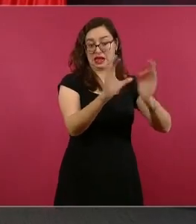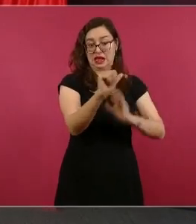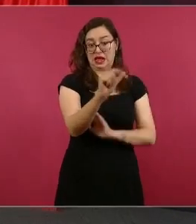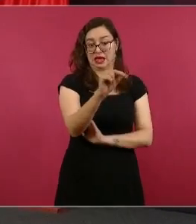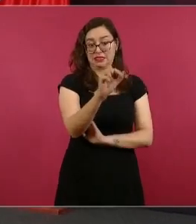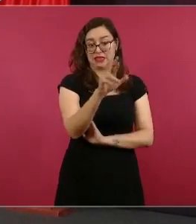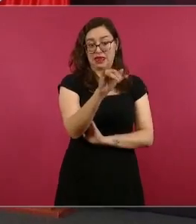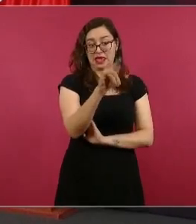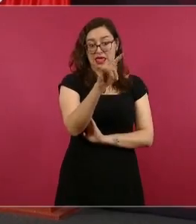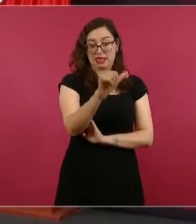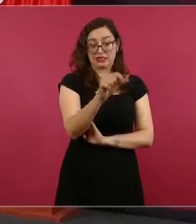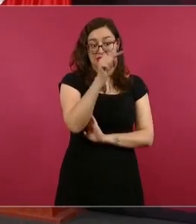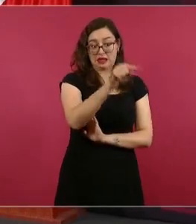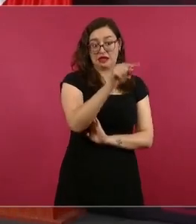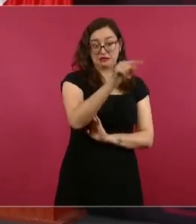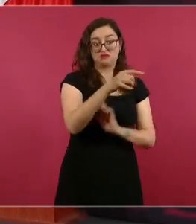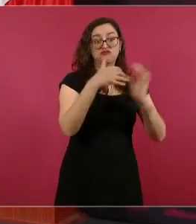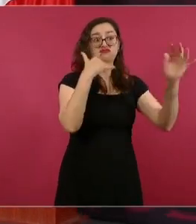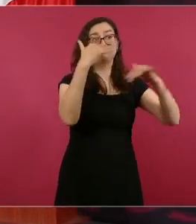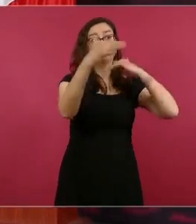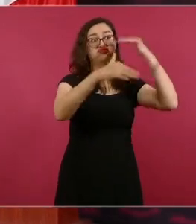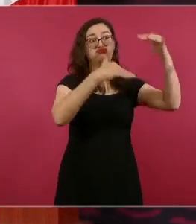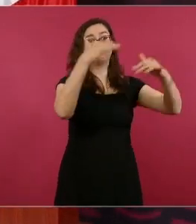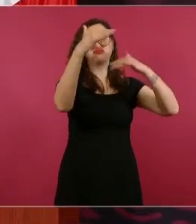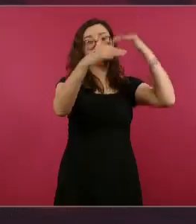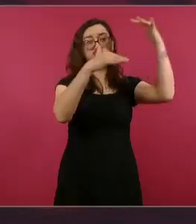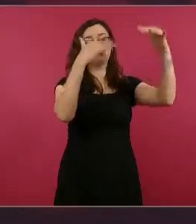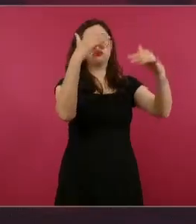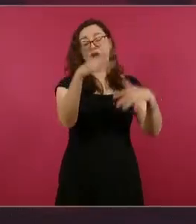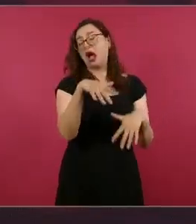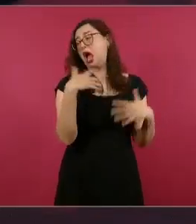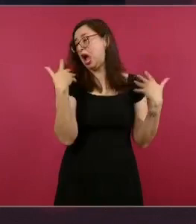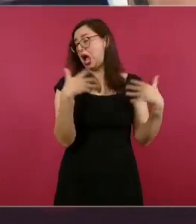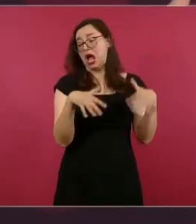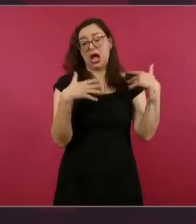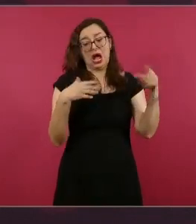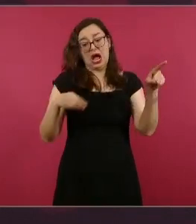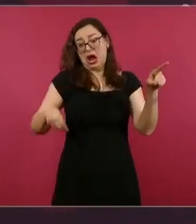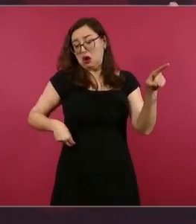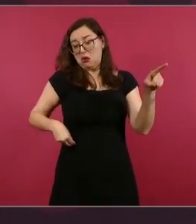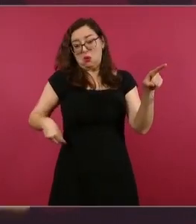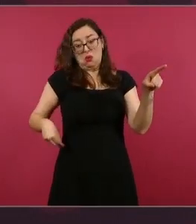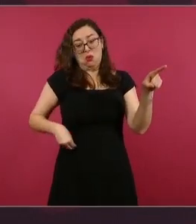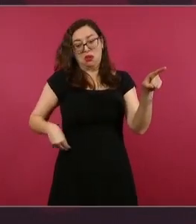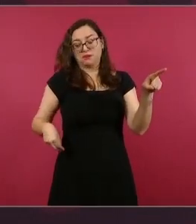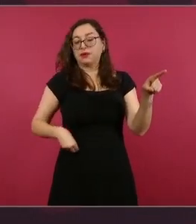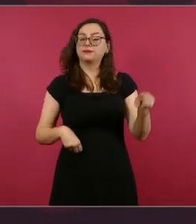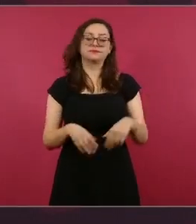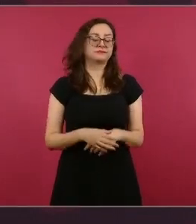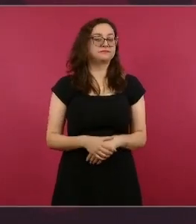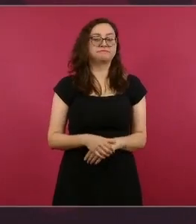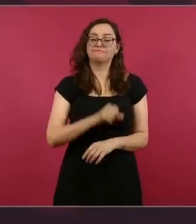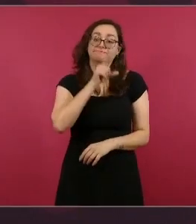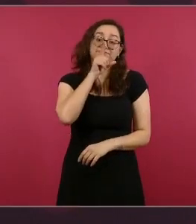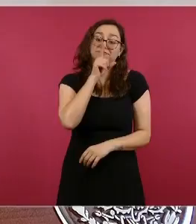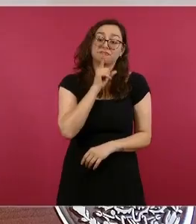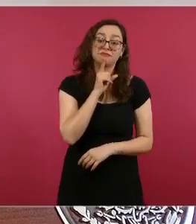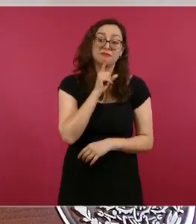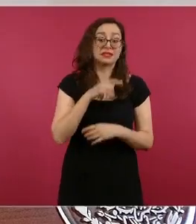son las piedreras y las otras empresas,